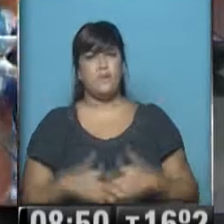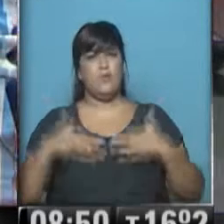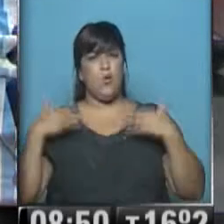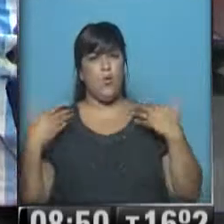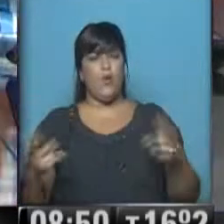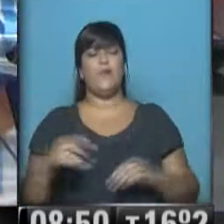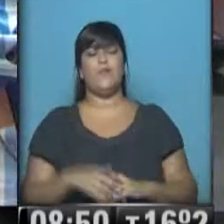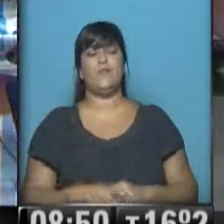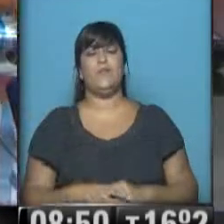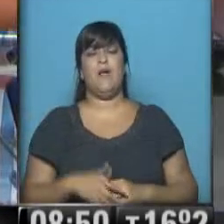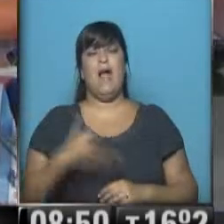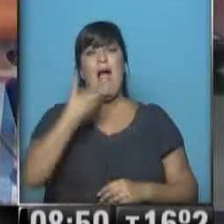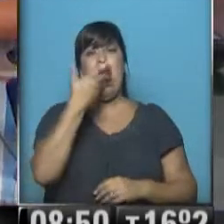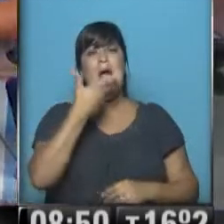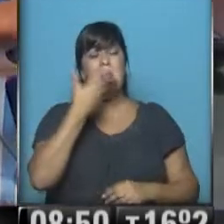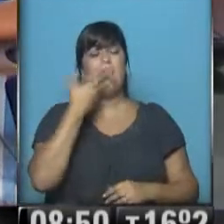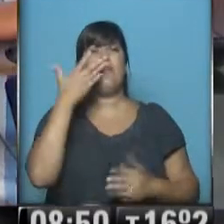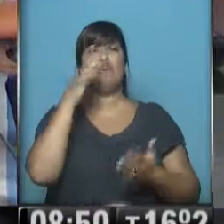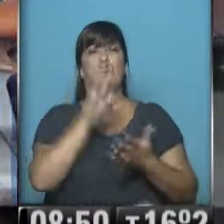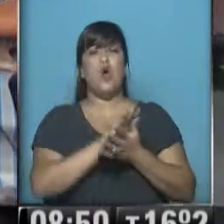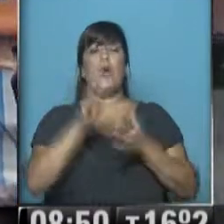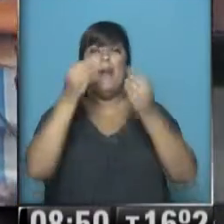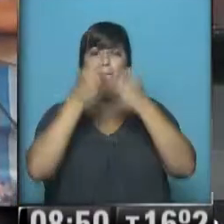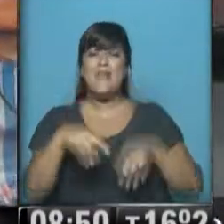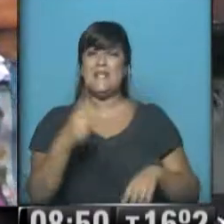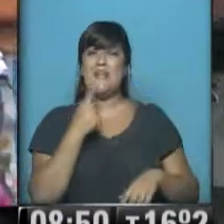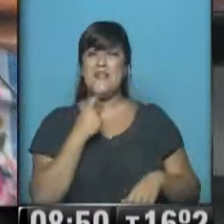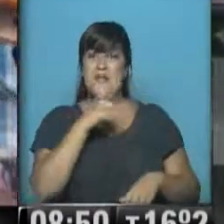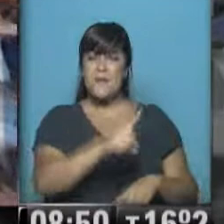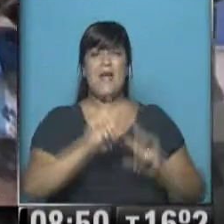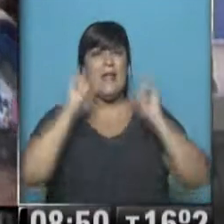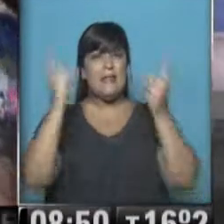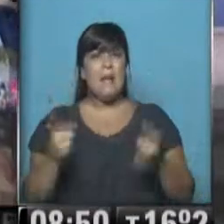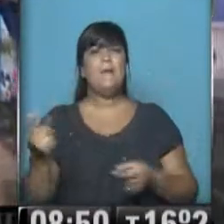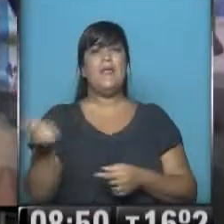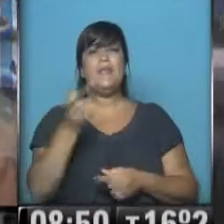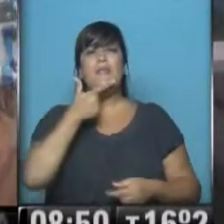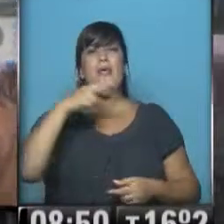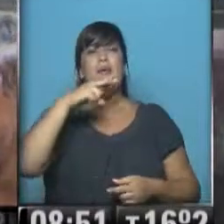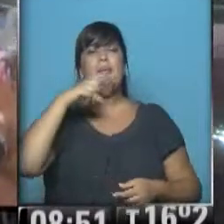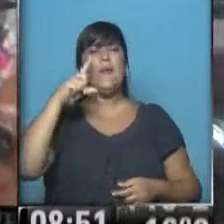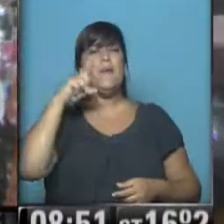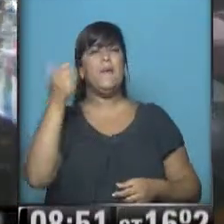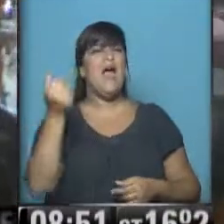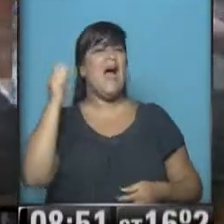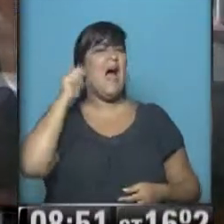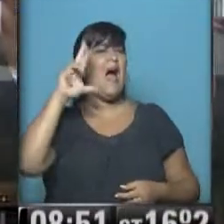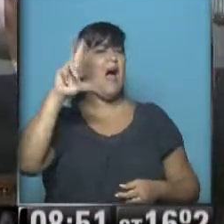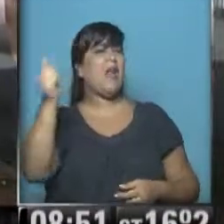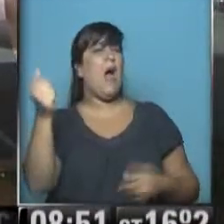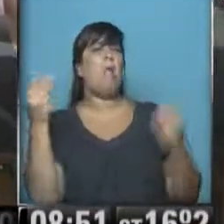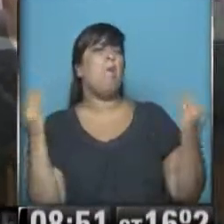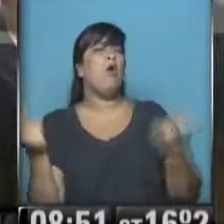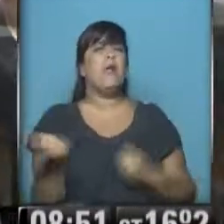A ver, hablábamos del debut de River y hablamos del Viagra. Ahí está. ¿Por qué tiene que tomar